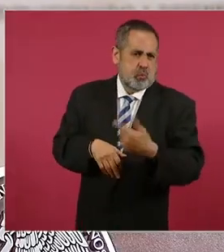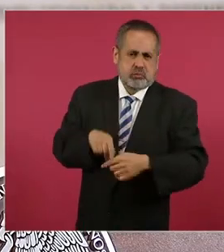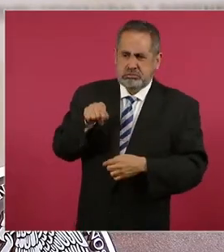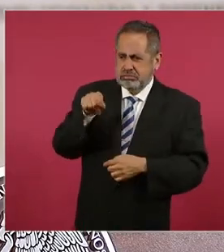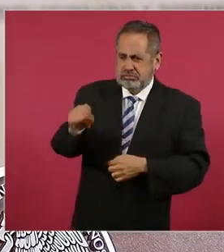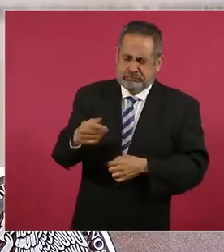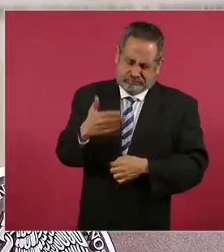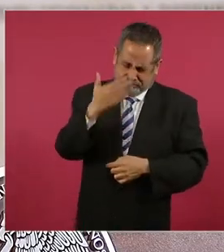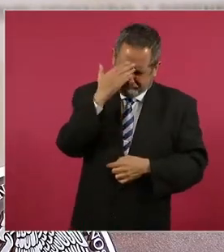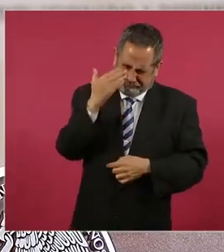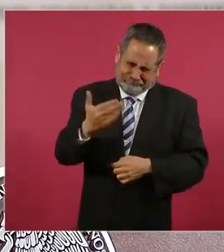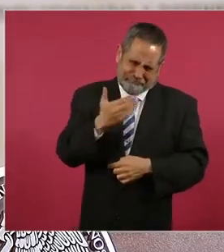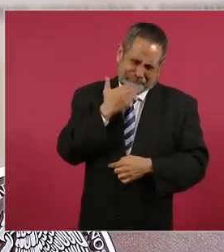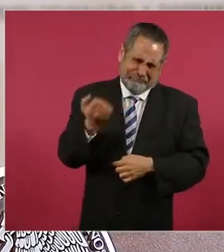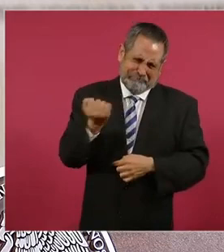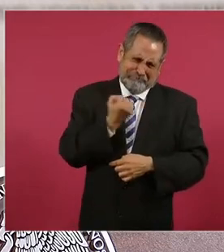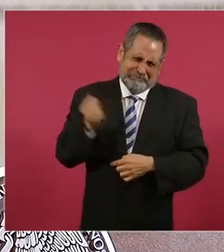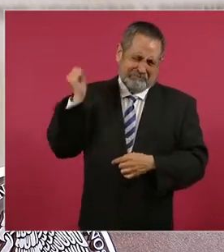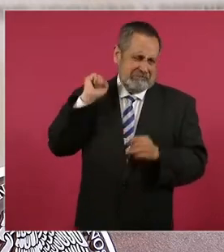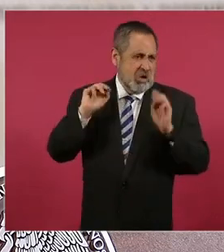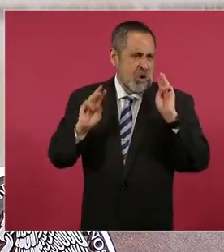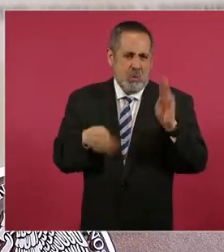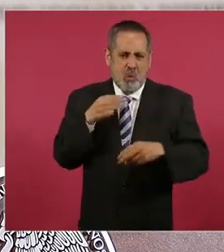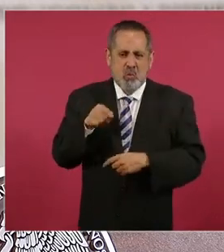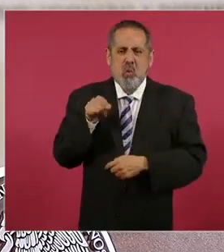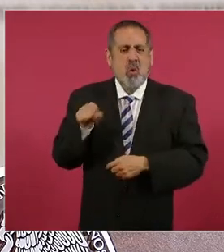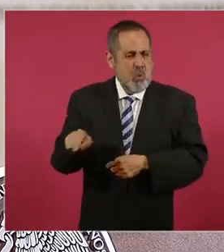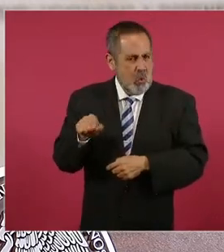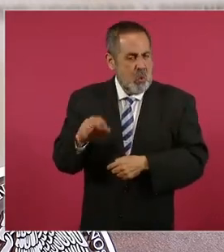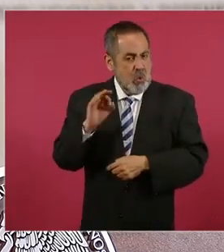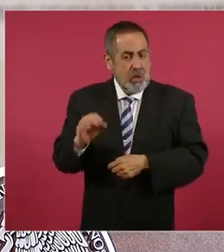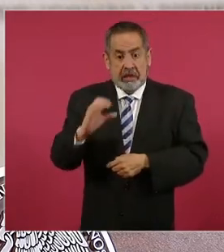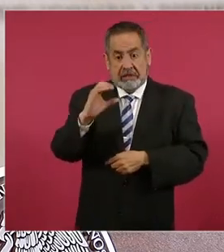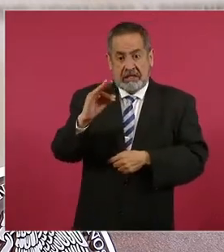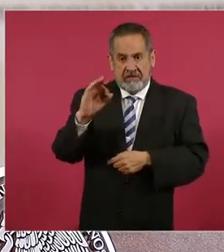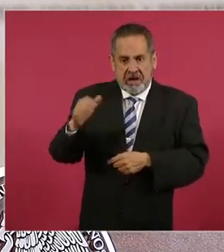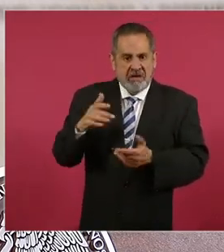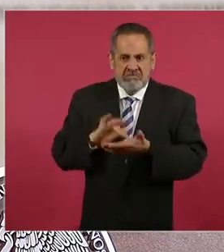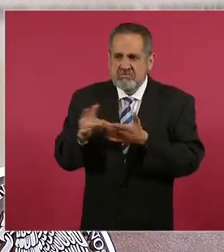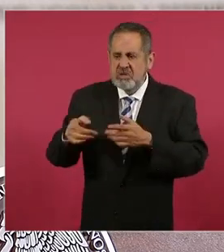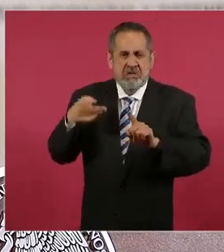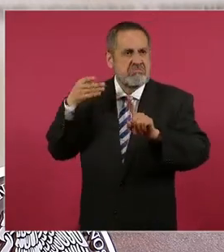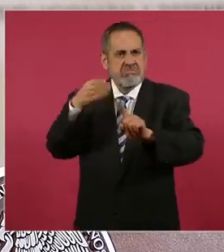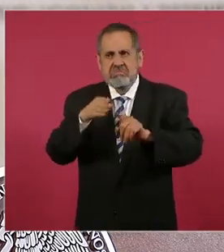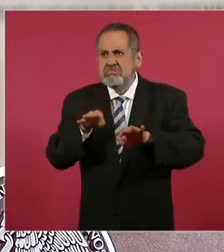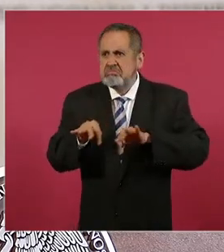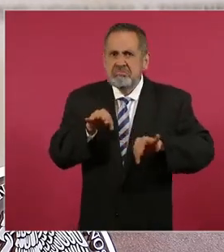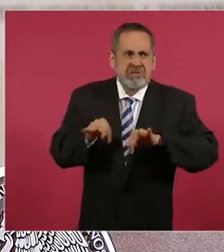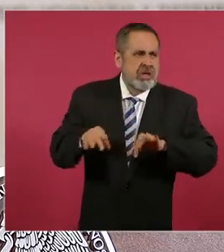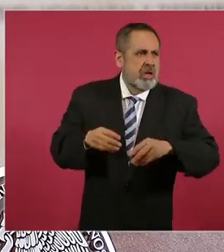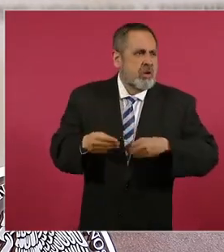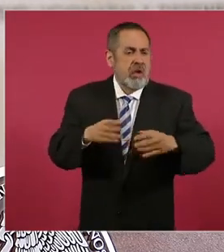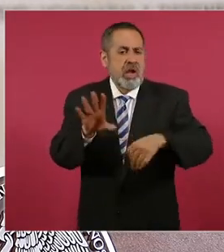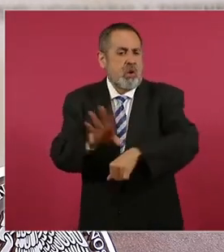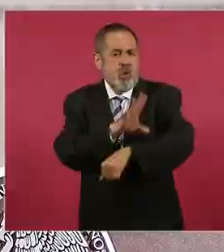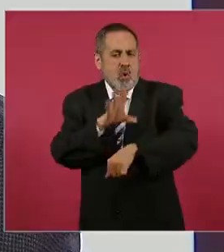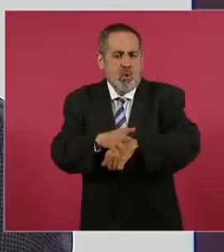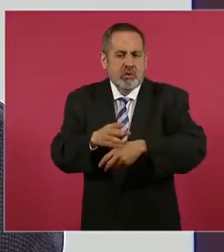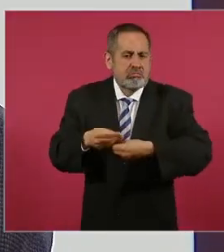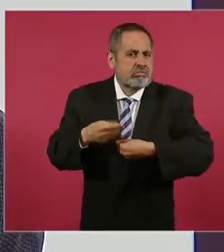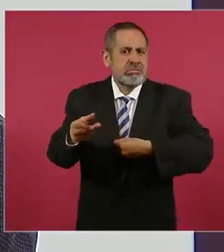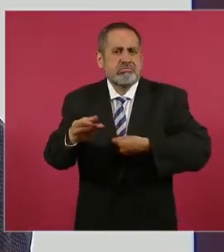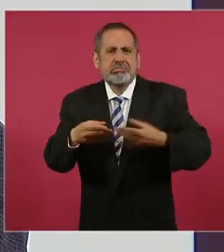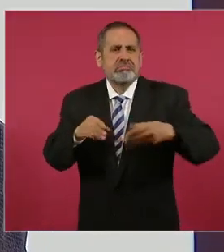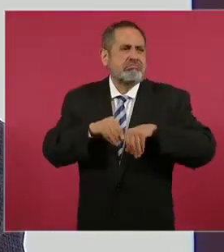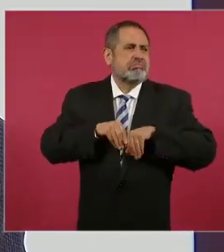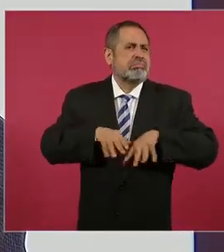los mejores del mundo. Gracias a ello se mantiene el objetivo central de la CFE, llevar la electricidad a todo